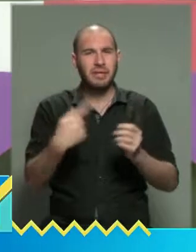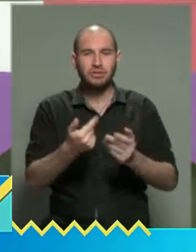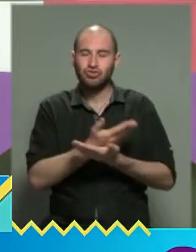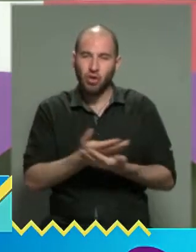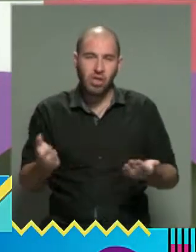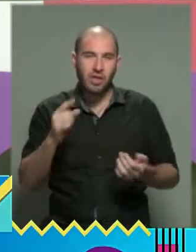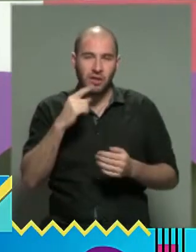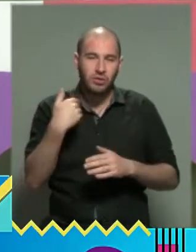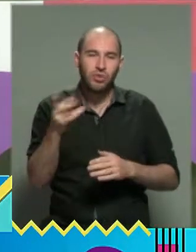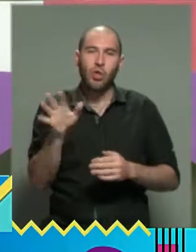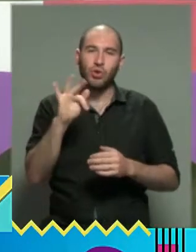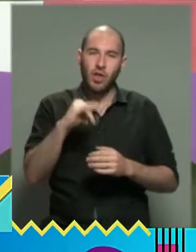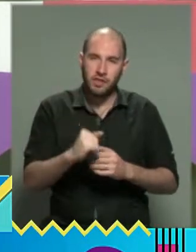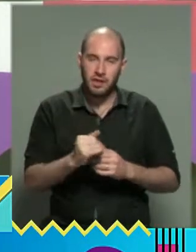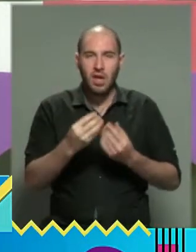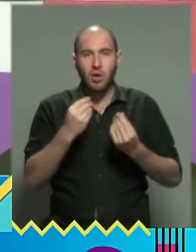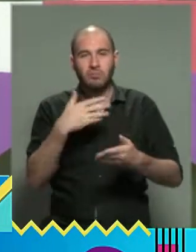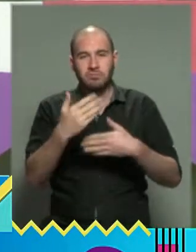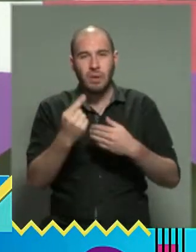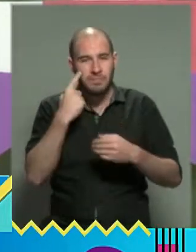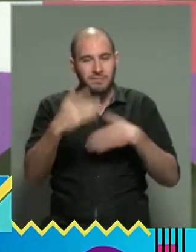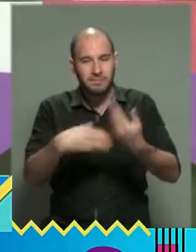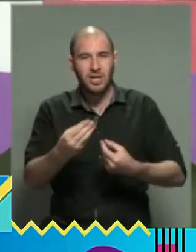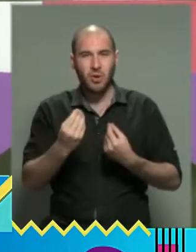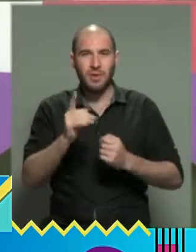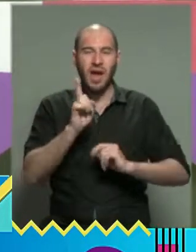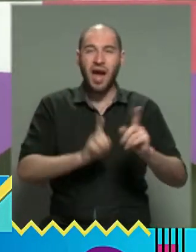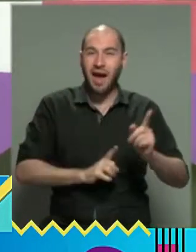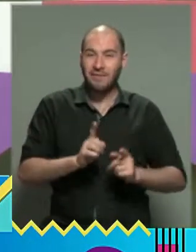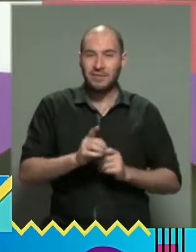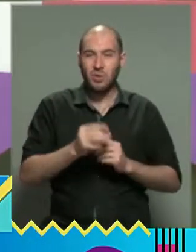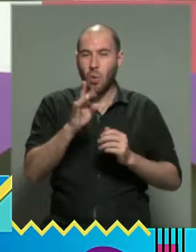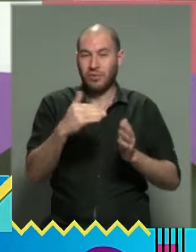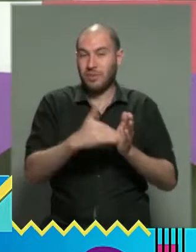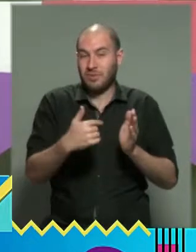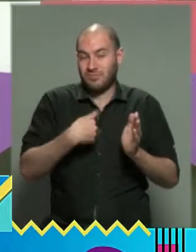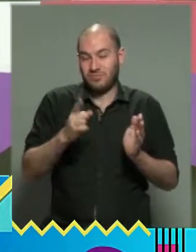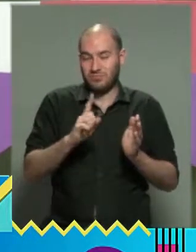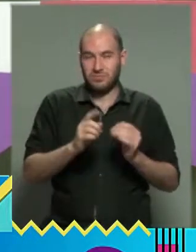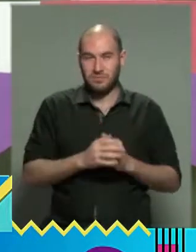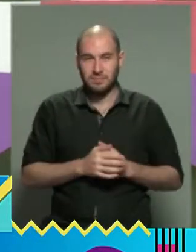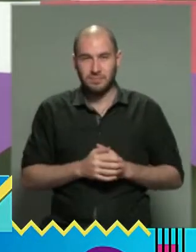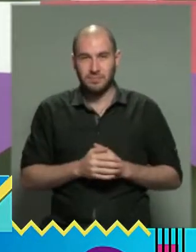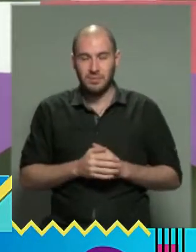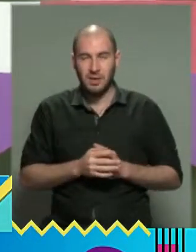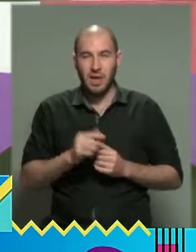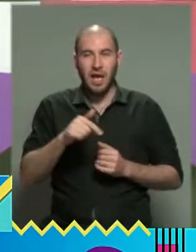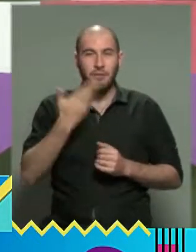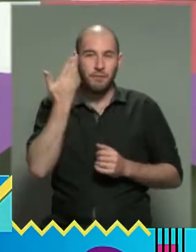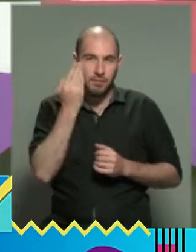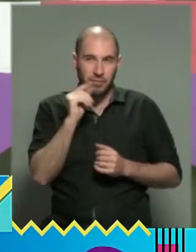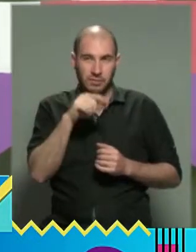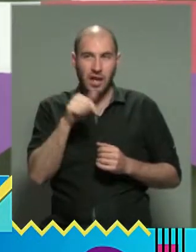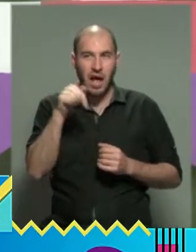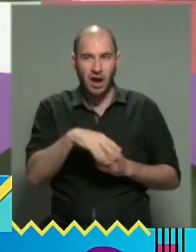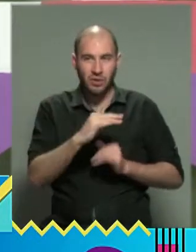todos, con el día a día, con cómo vamos a vivir, y que a veces no siempre solo depende de uno. Estamos en redes sociales.